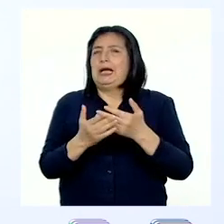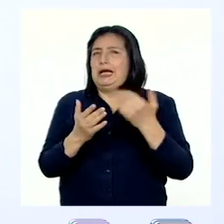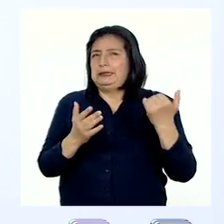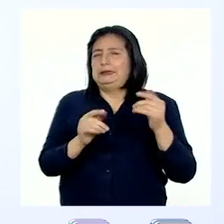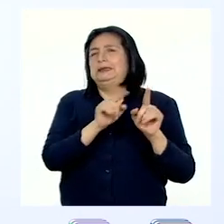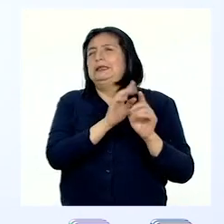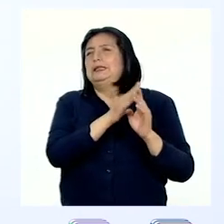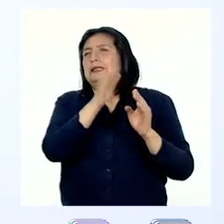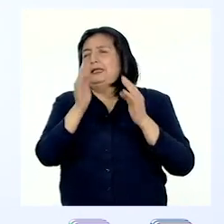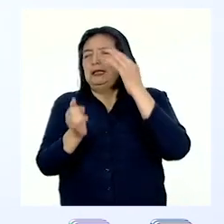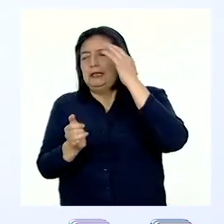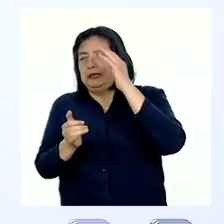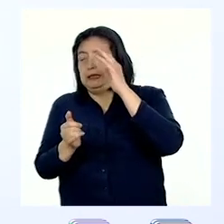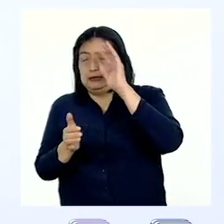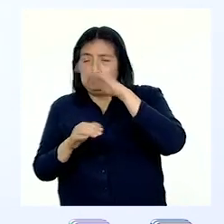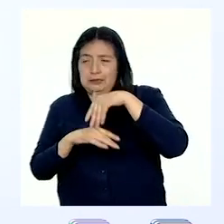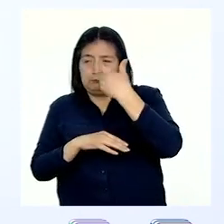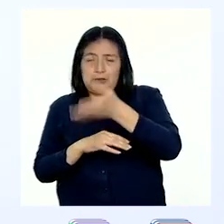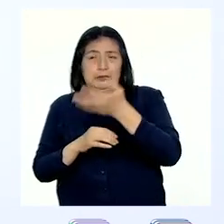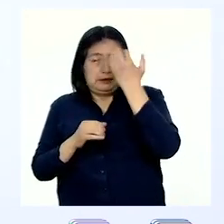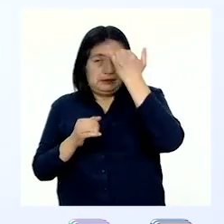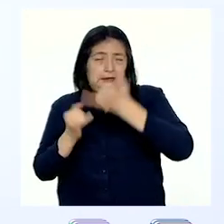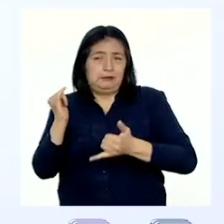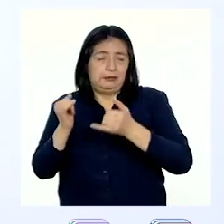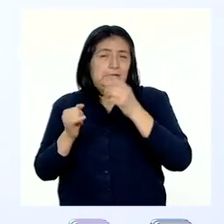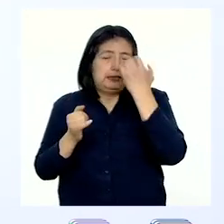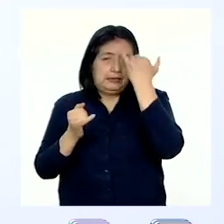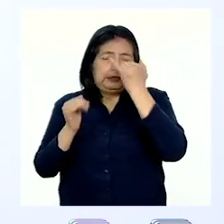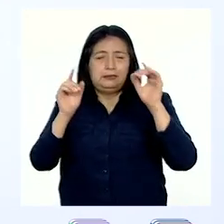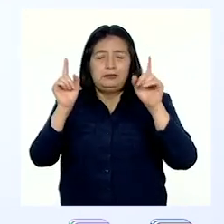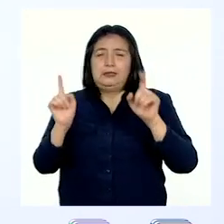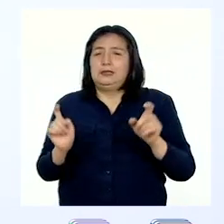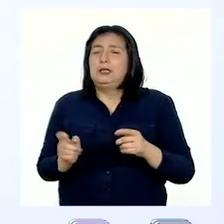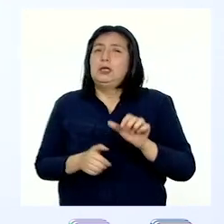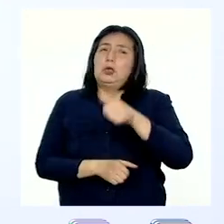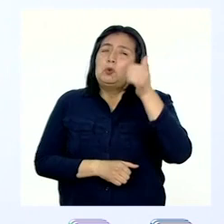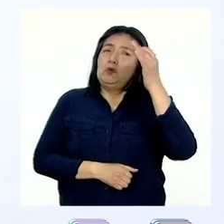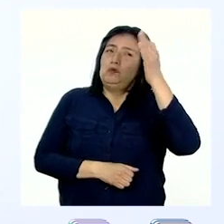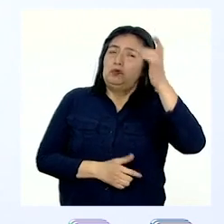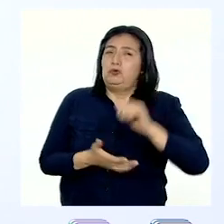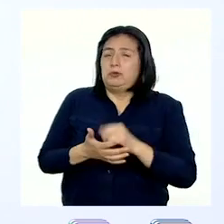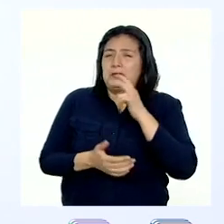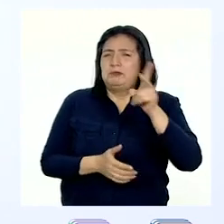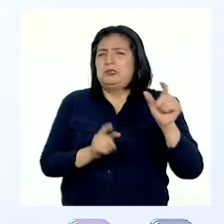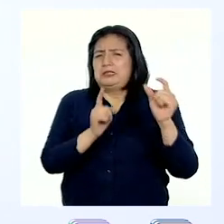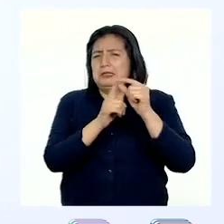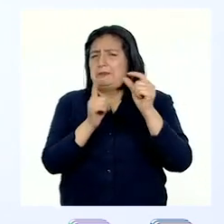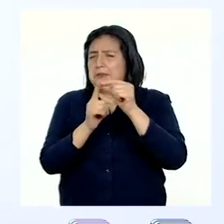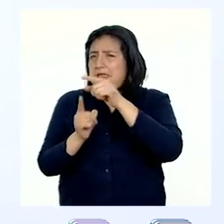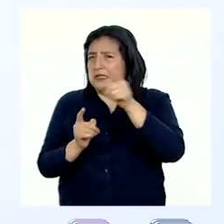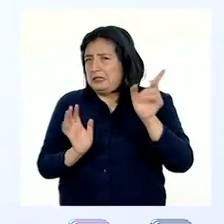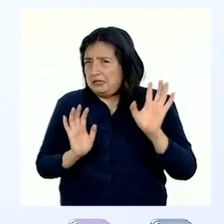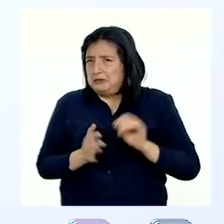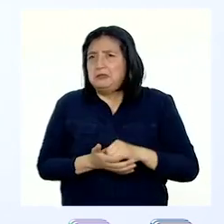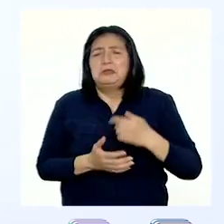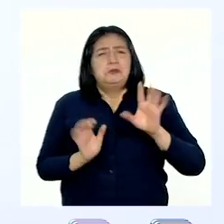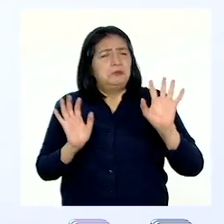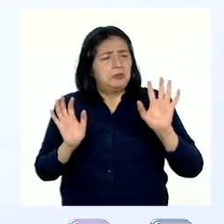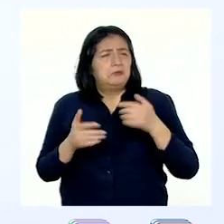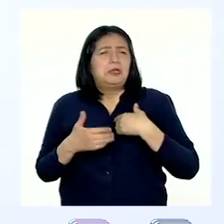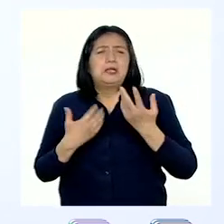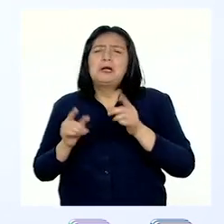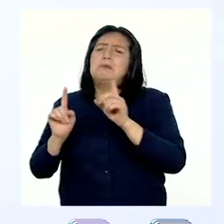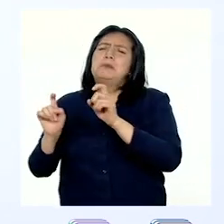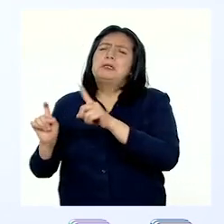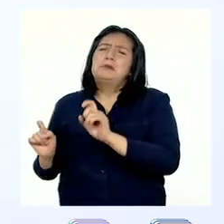antes y después de culminada la idea. En un futuro veremos otras formas en las que estas palabras y expresiones nos acompañan